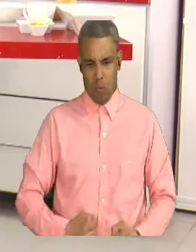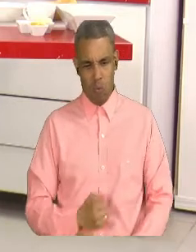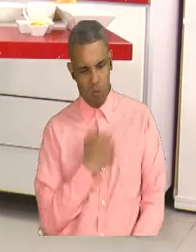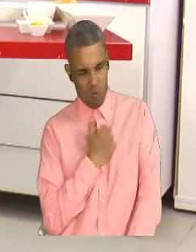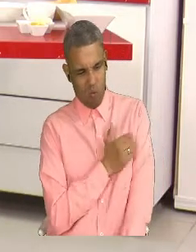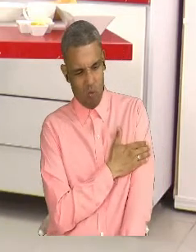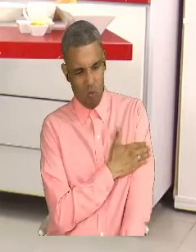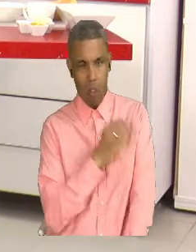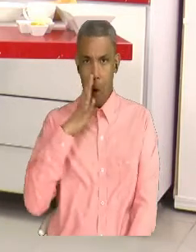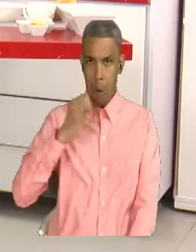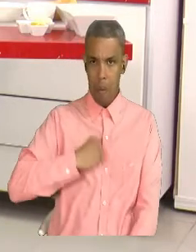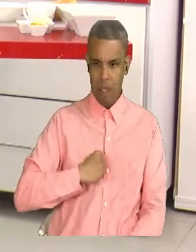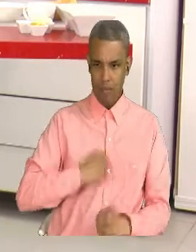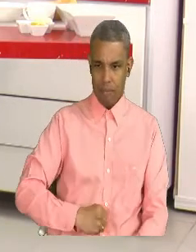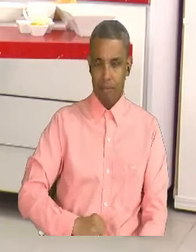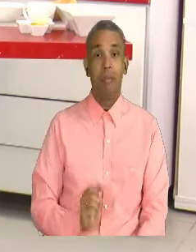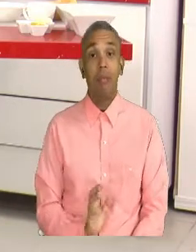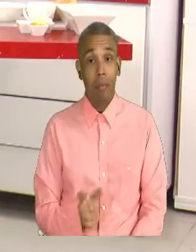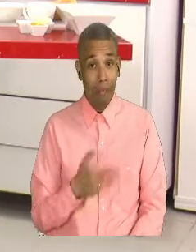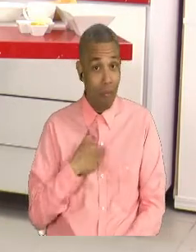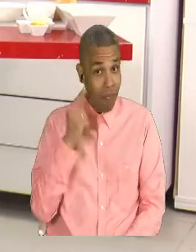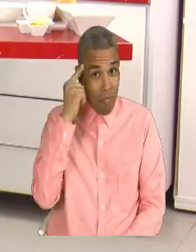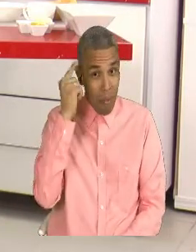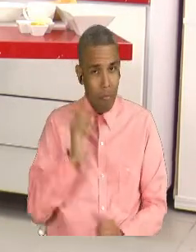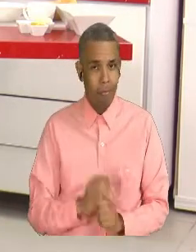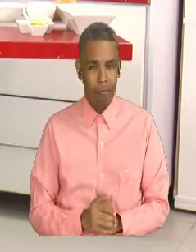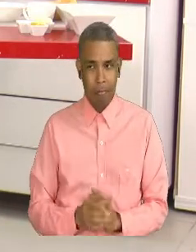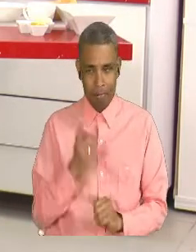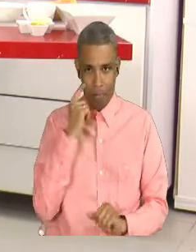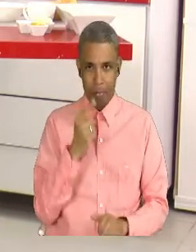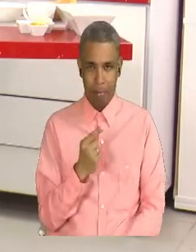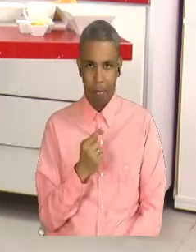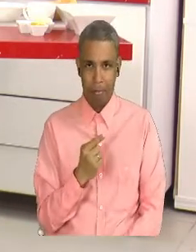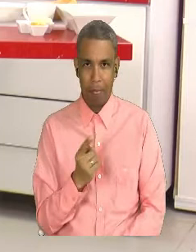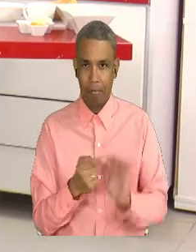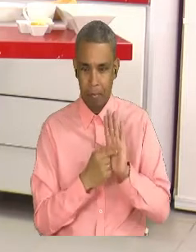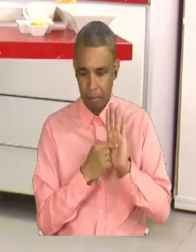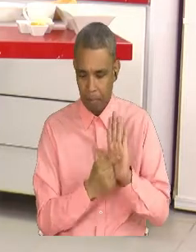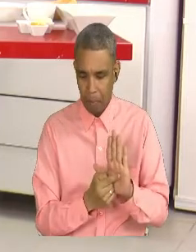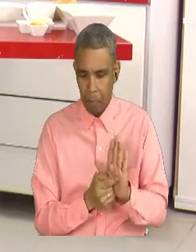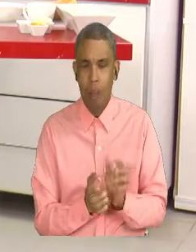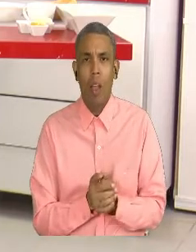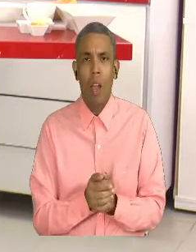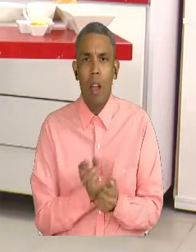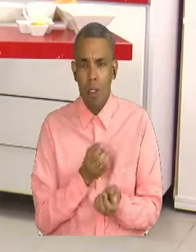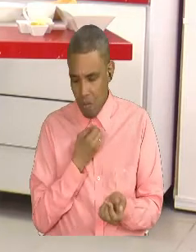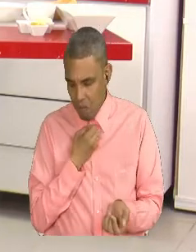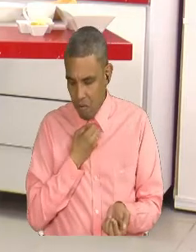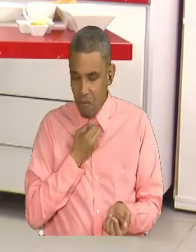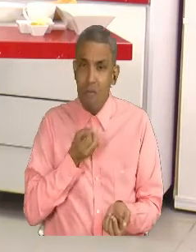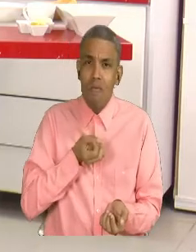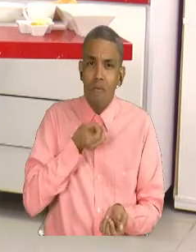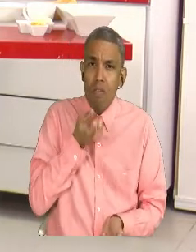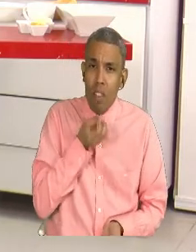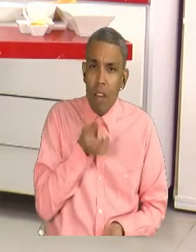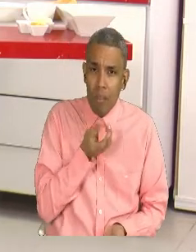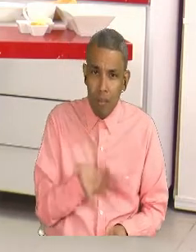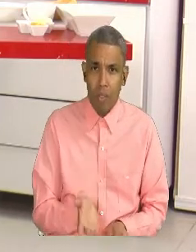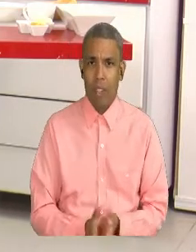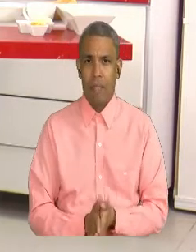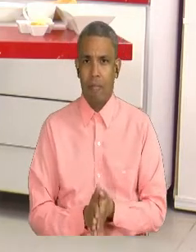Ajá, la receta va a ser una ensalada de frutas, una mezcla de queso con los camarones con limón y